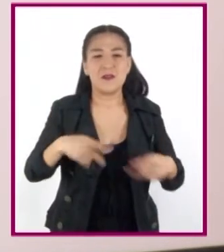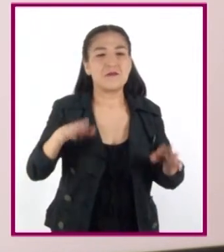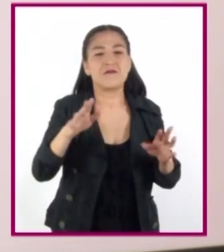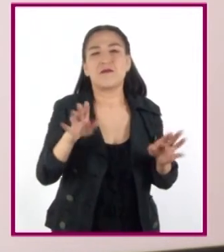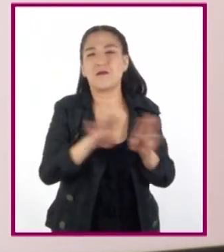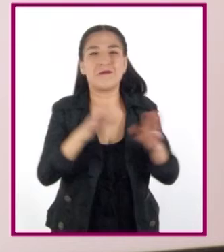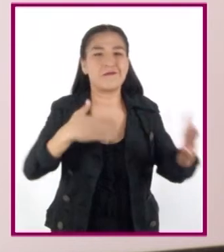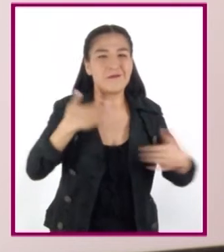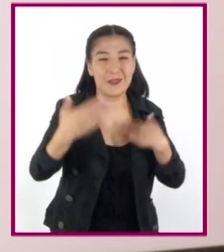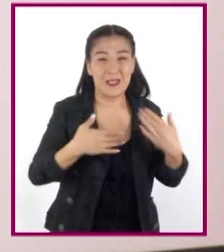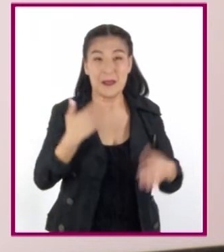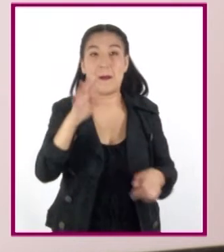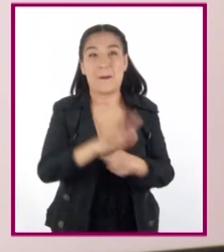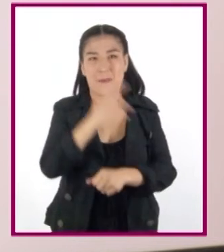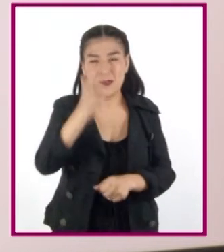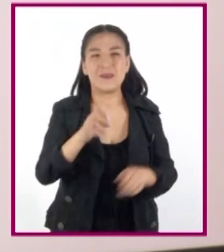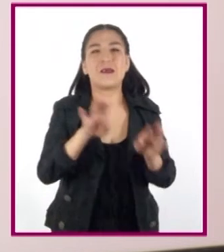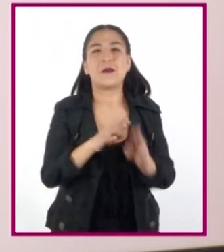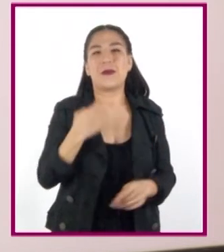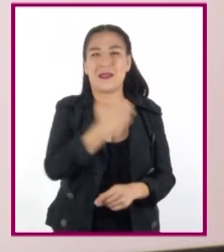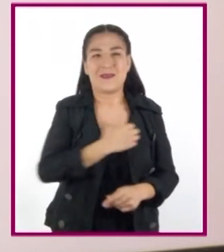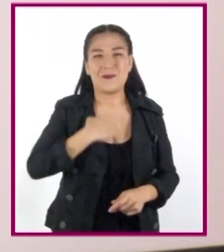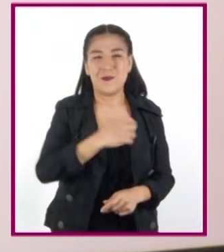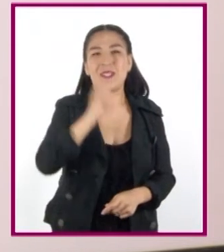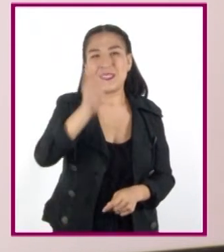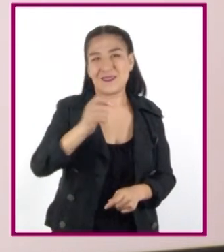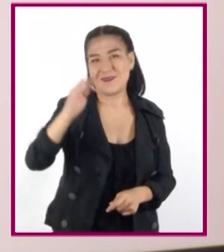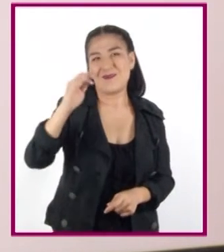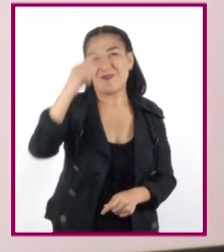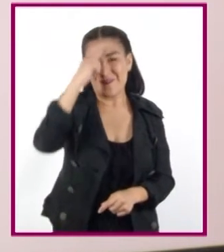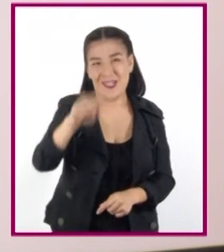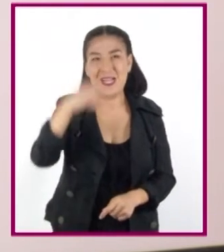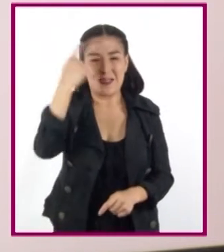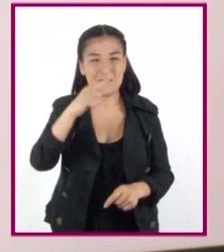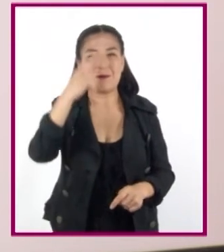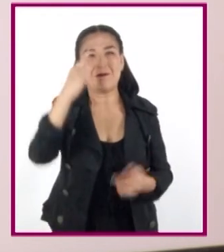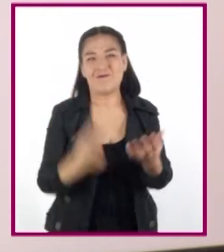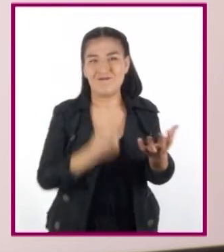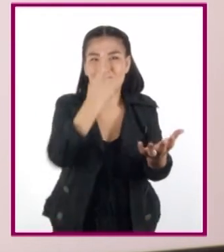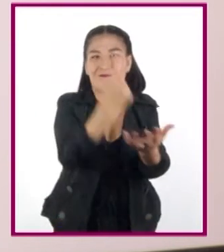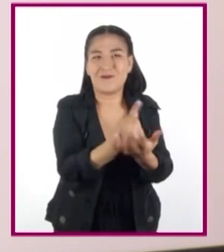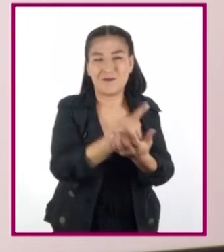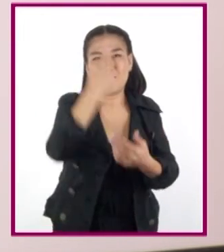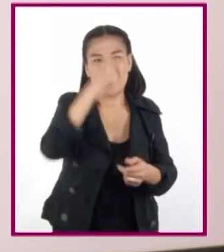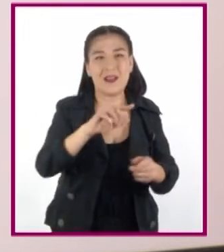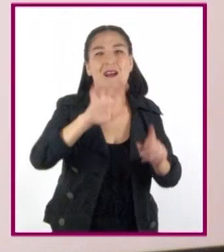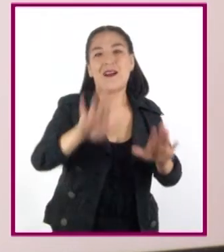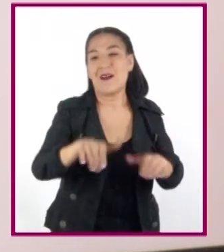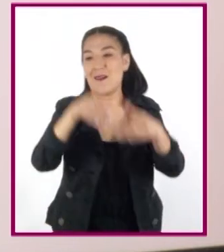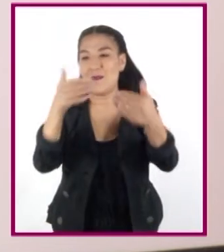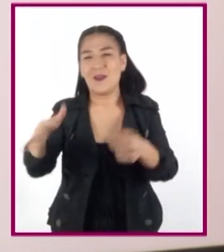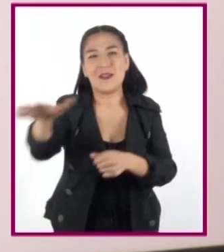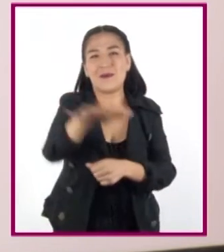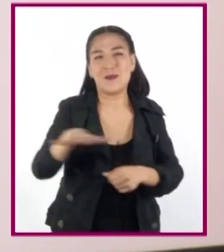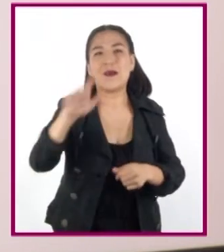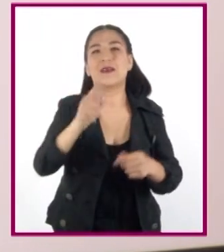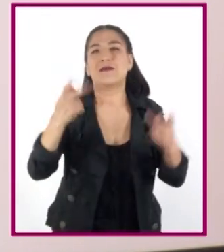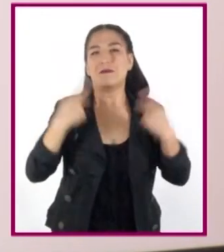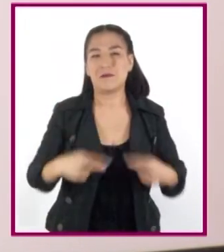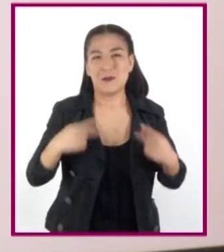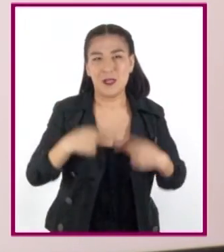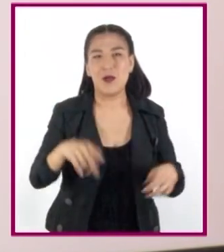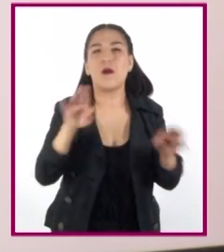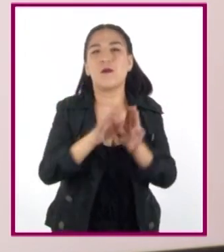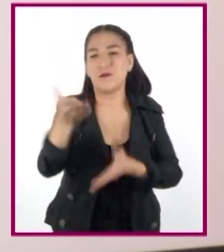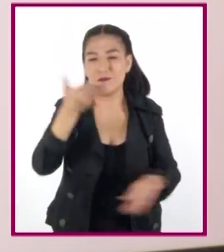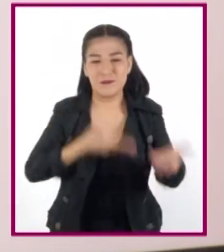Por ende, las emociones facilitan la adaptación externa al medio cultural y contribuyen